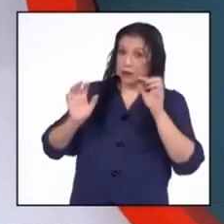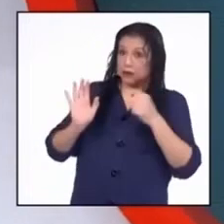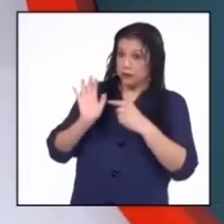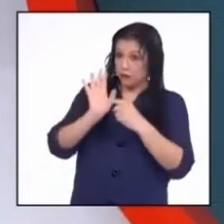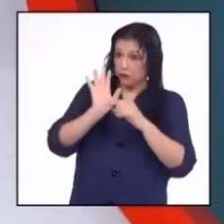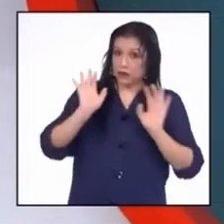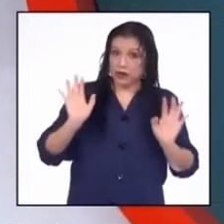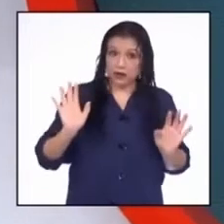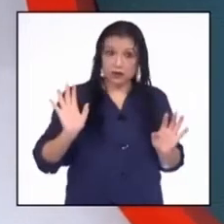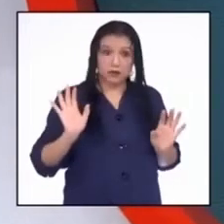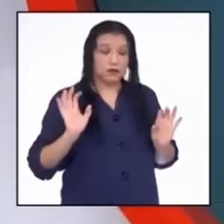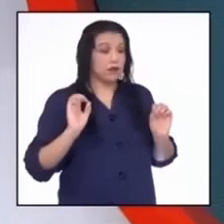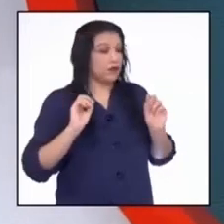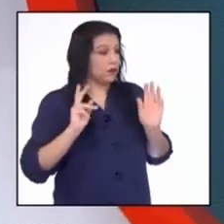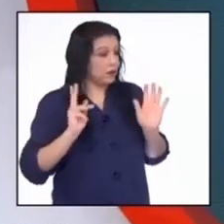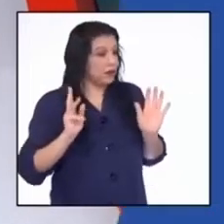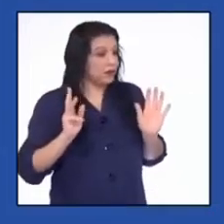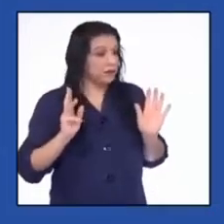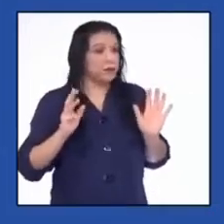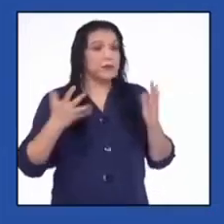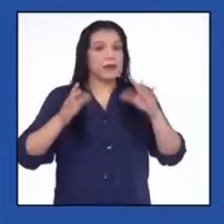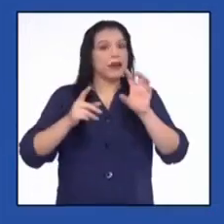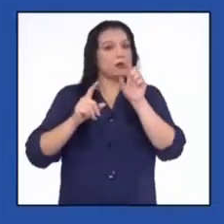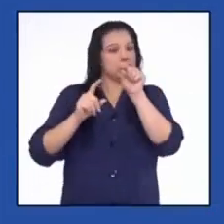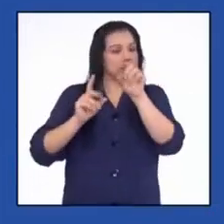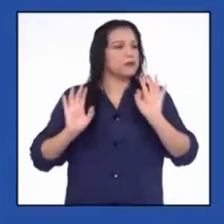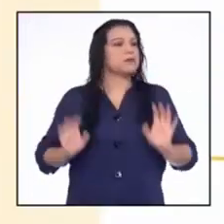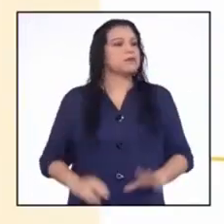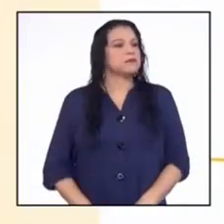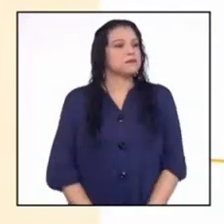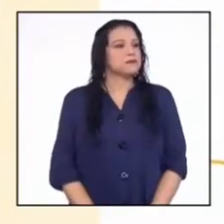señalarlos. Ya los resalté.